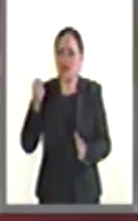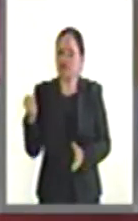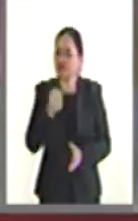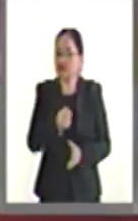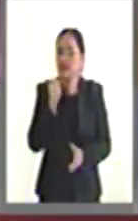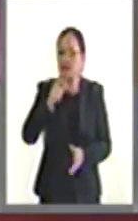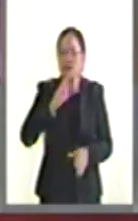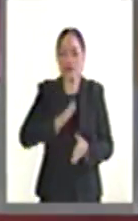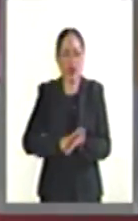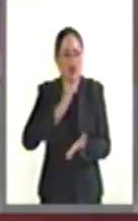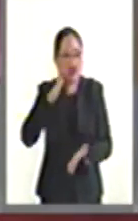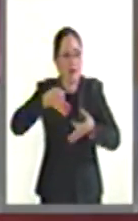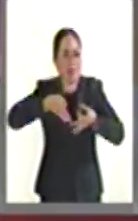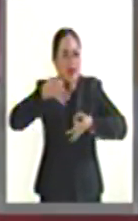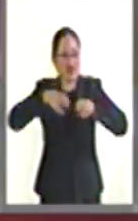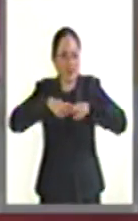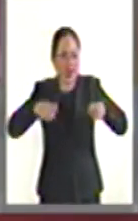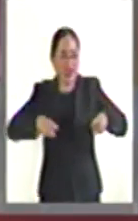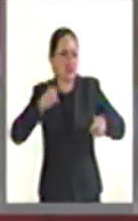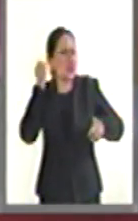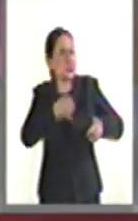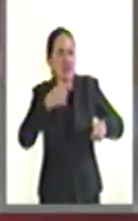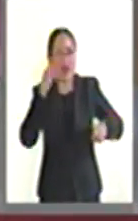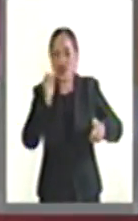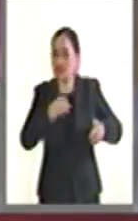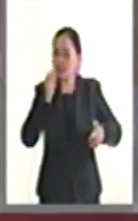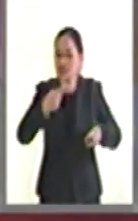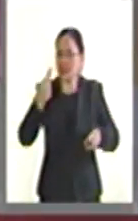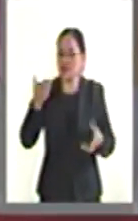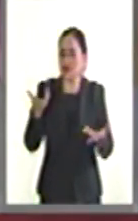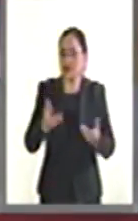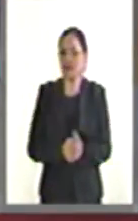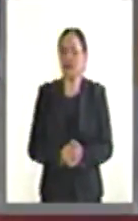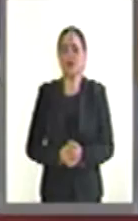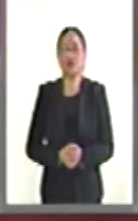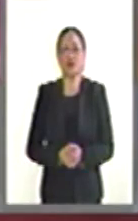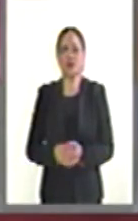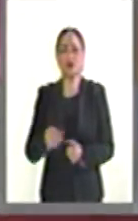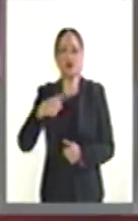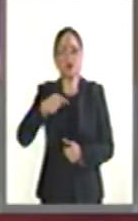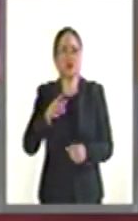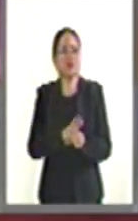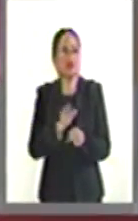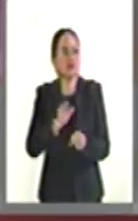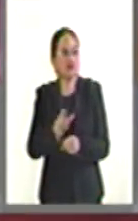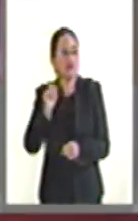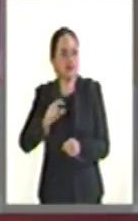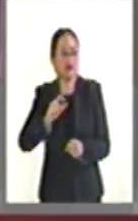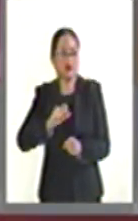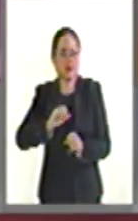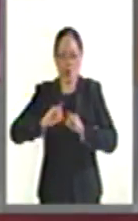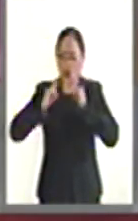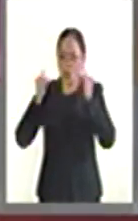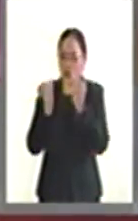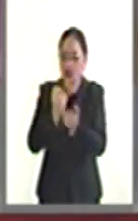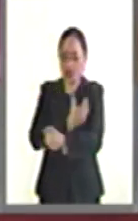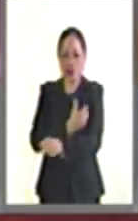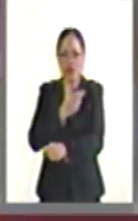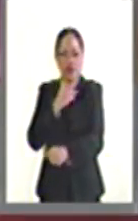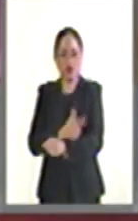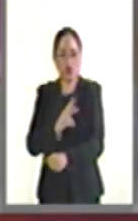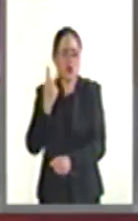de magistrados. Pues, ¿cómo se explican que sea la Junta de la Coordinación